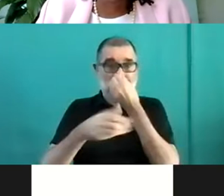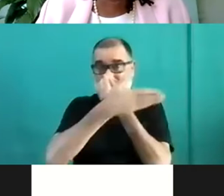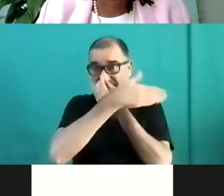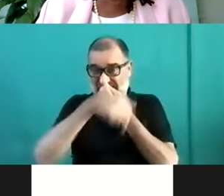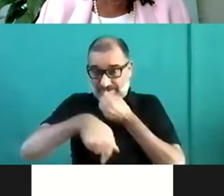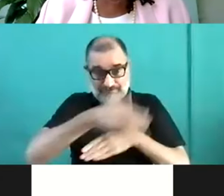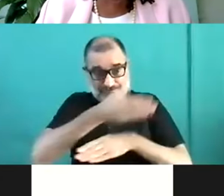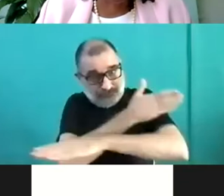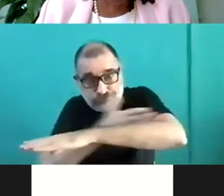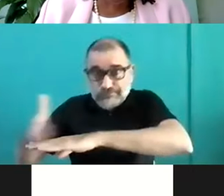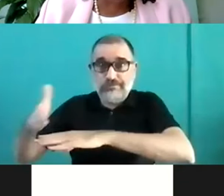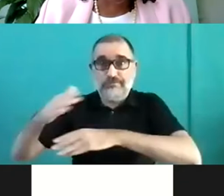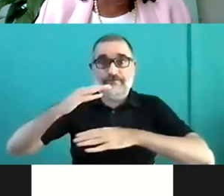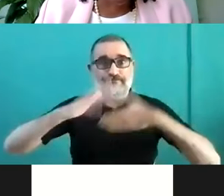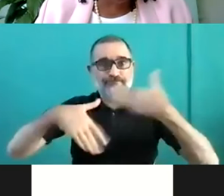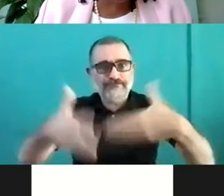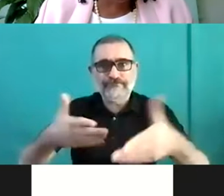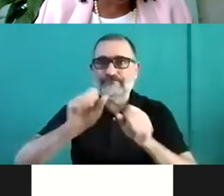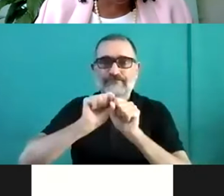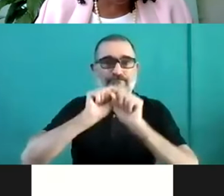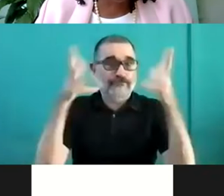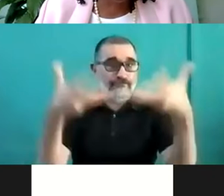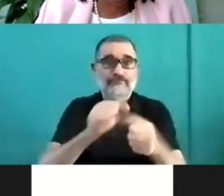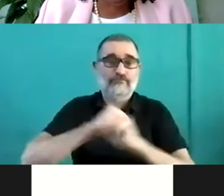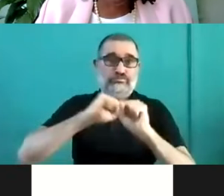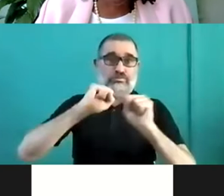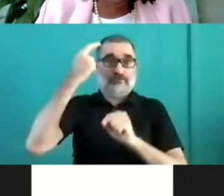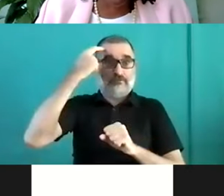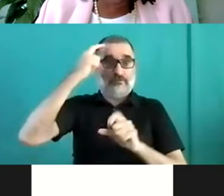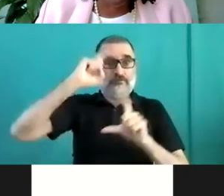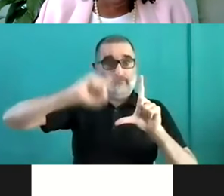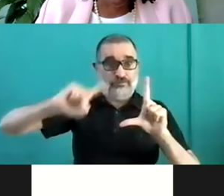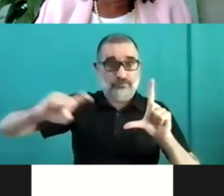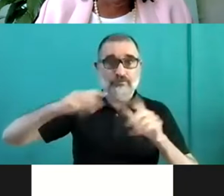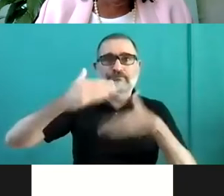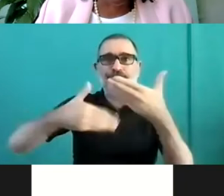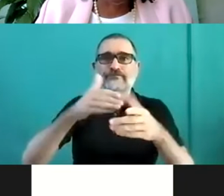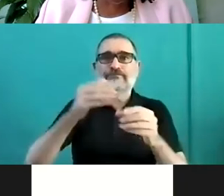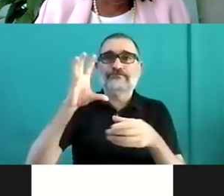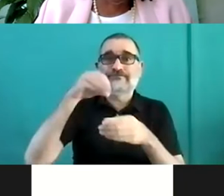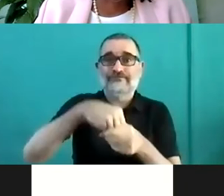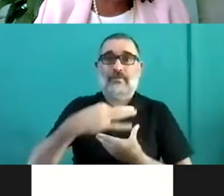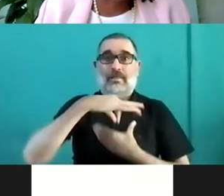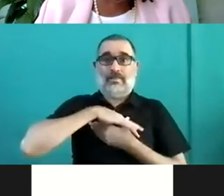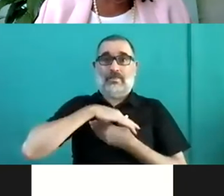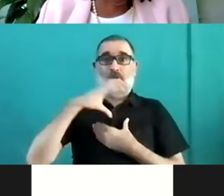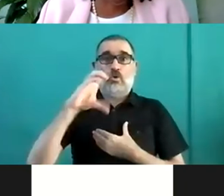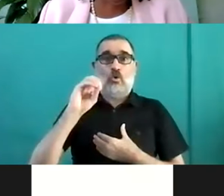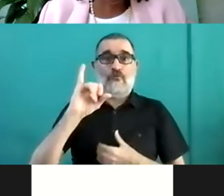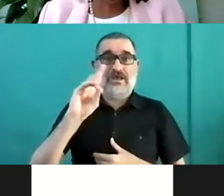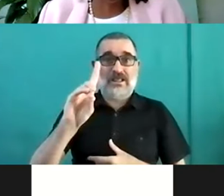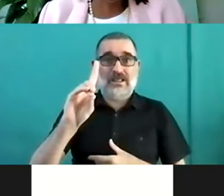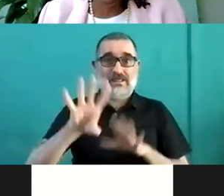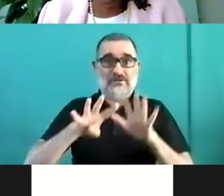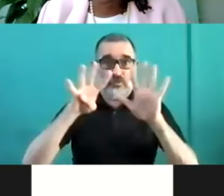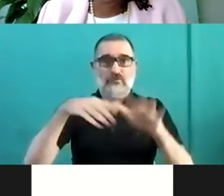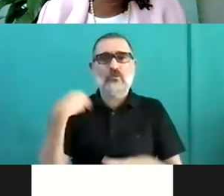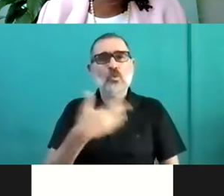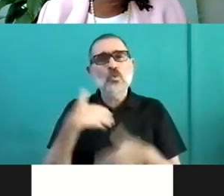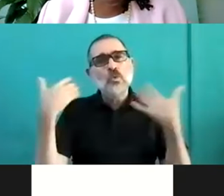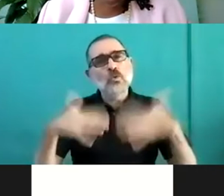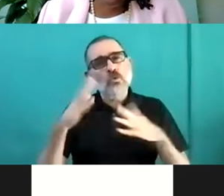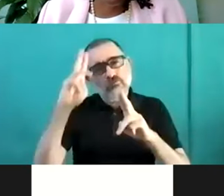vivencial por parte de Micaela Sofía Ventazo, que es de Chile, y yo les hablaré un poquito de ella cuando empecemos nuestra presentación.